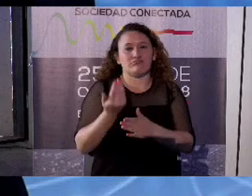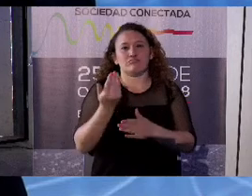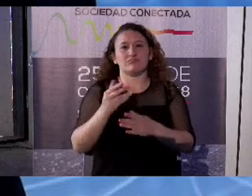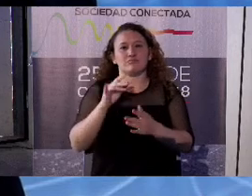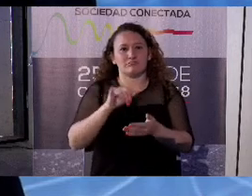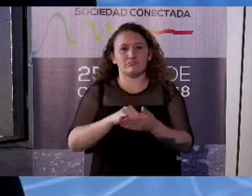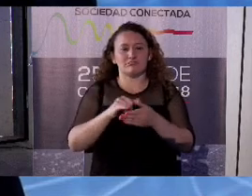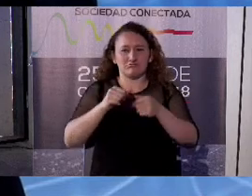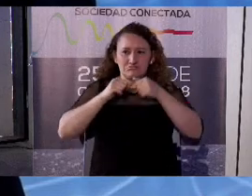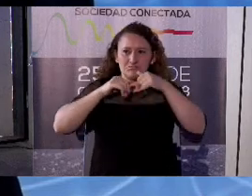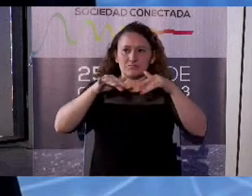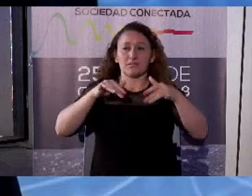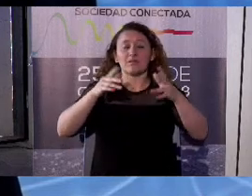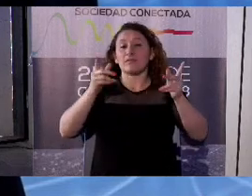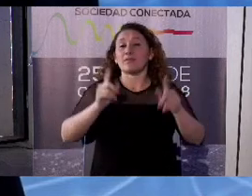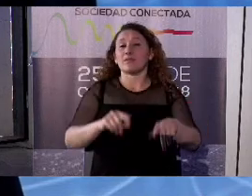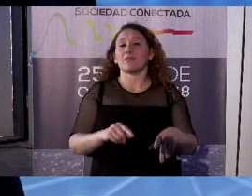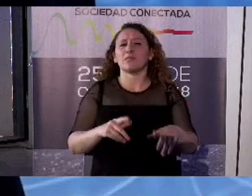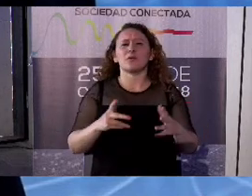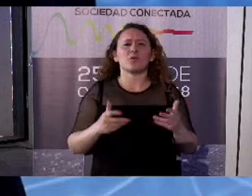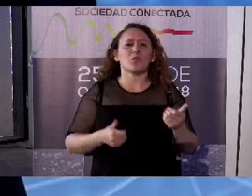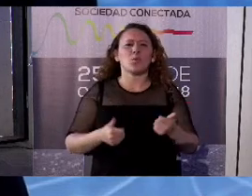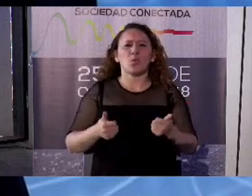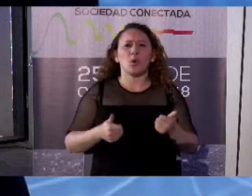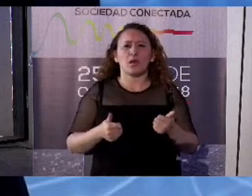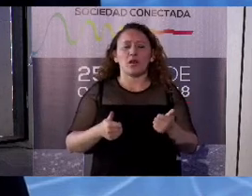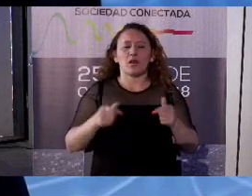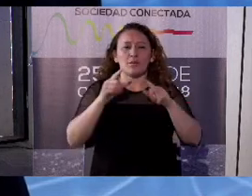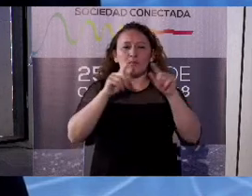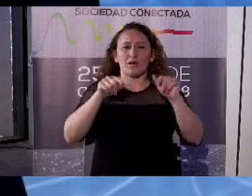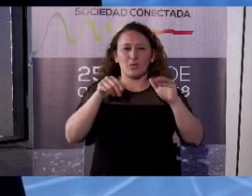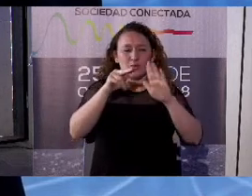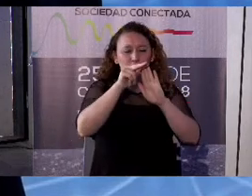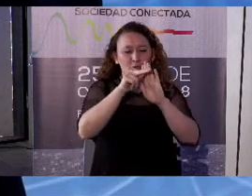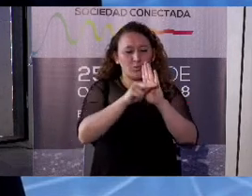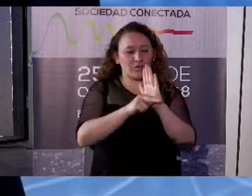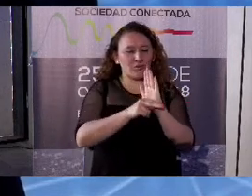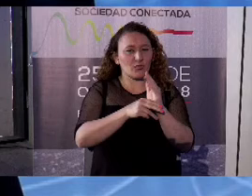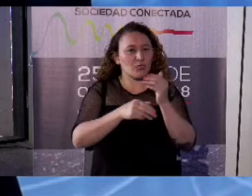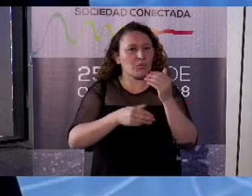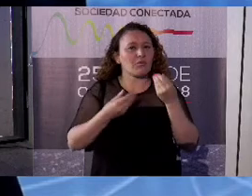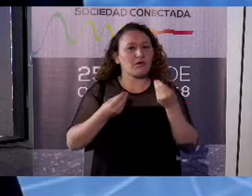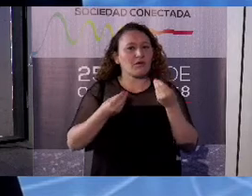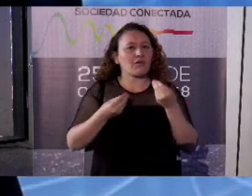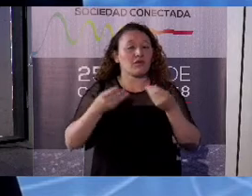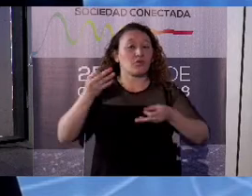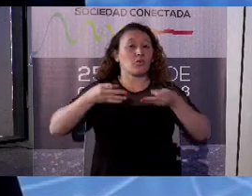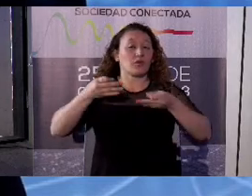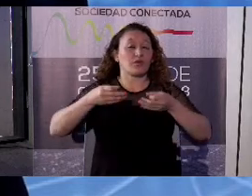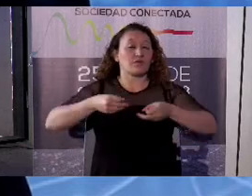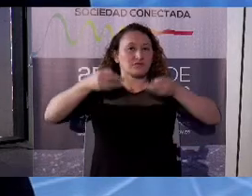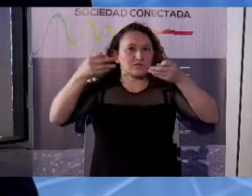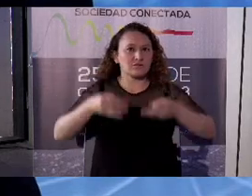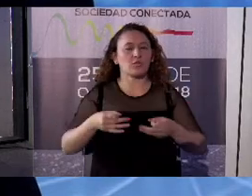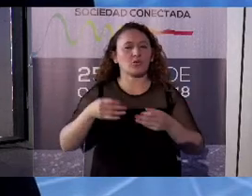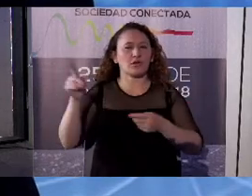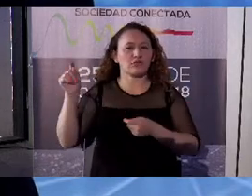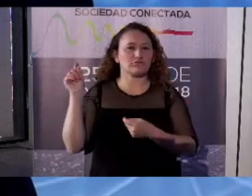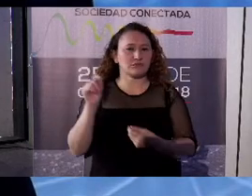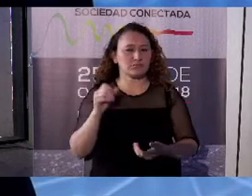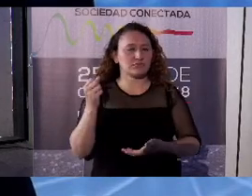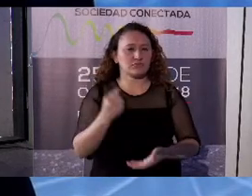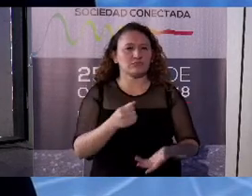Marcos tecnológicos los marcos normativos para brindar seguridad jurídica a estas inversiones como también lo mencionó